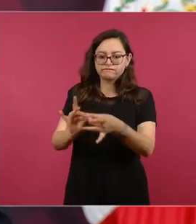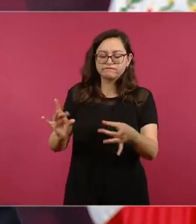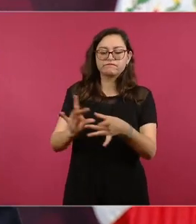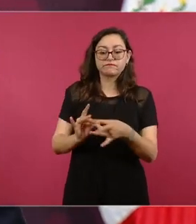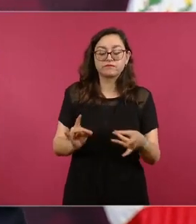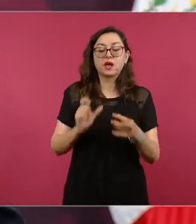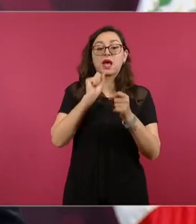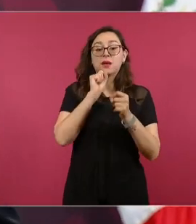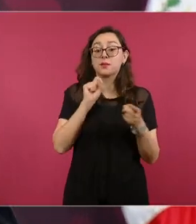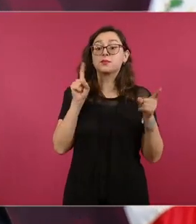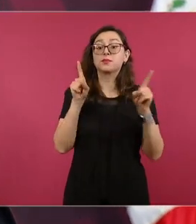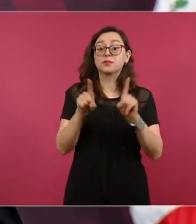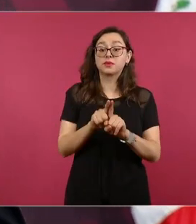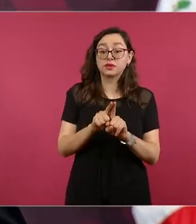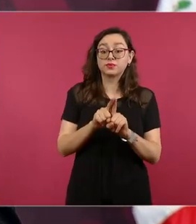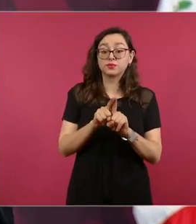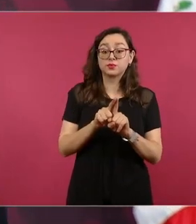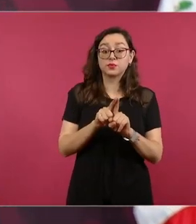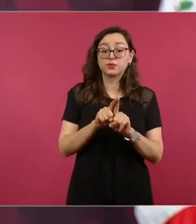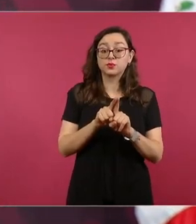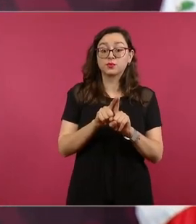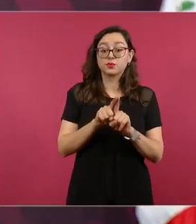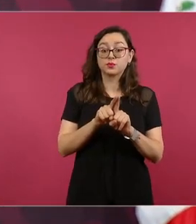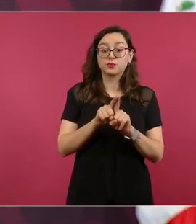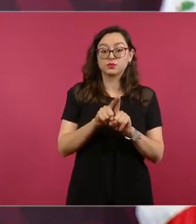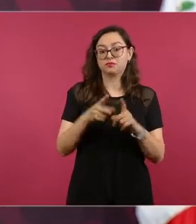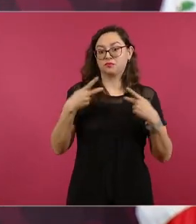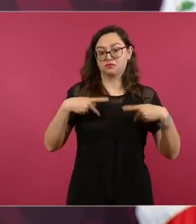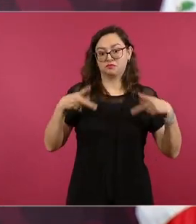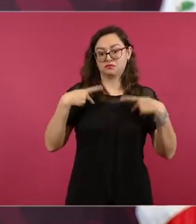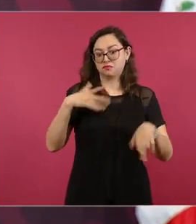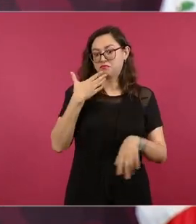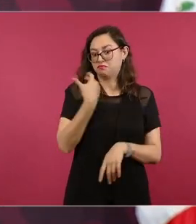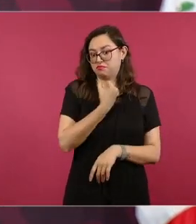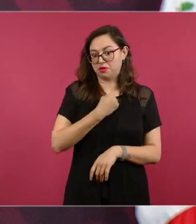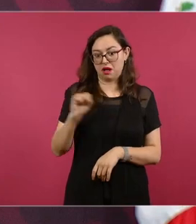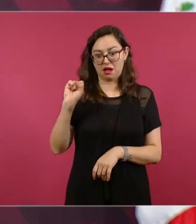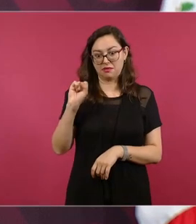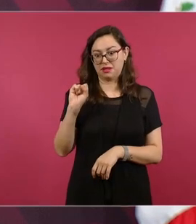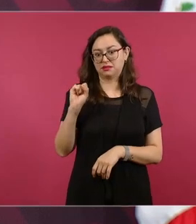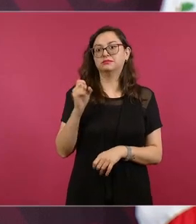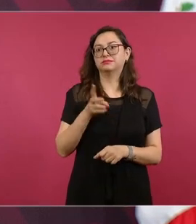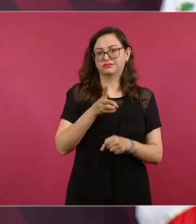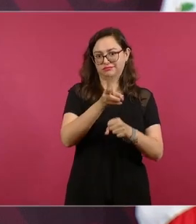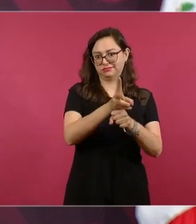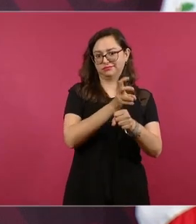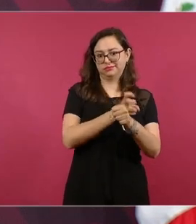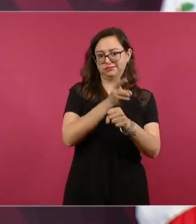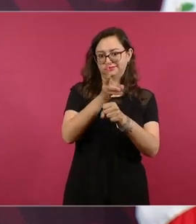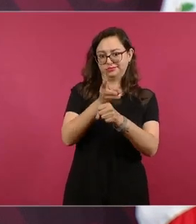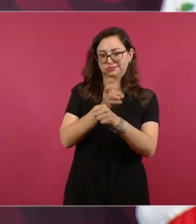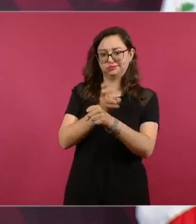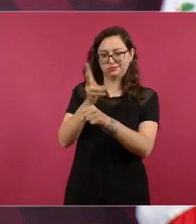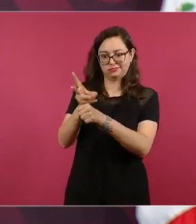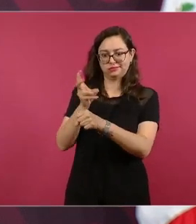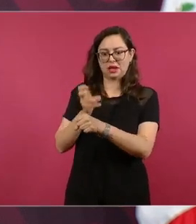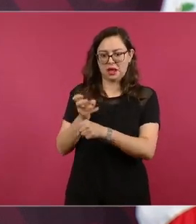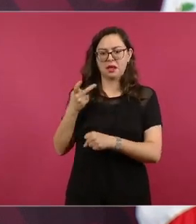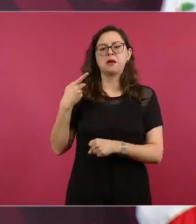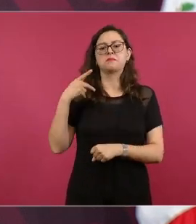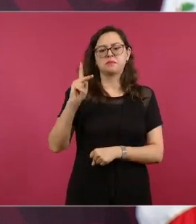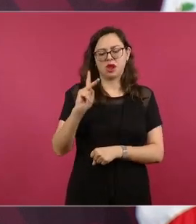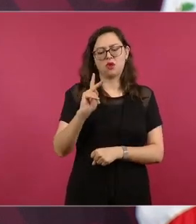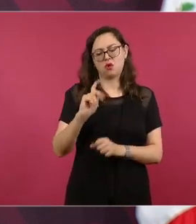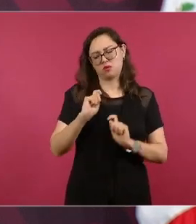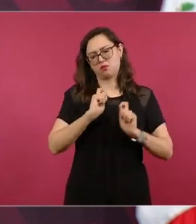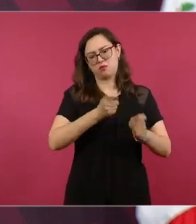este expertos expertas pero se lo encargamos a Conacyt